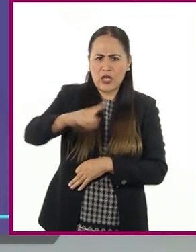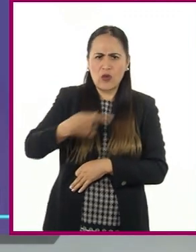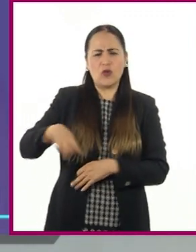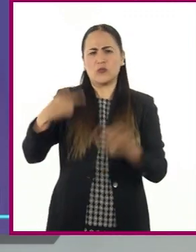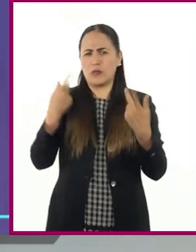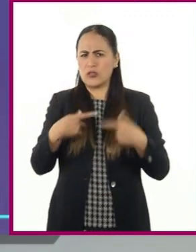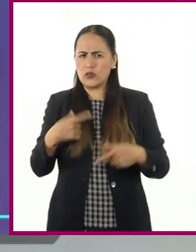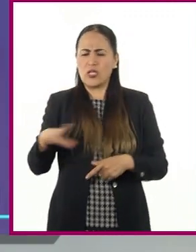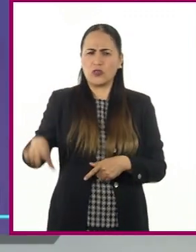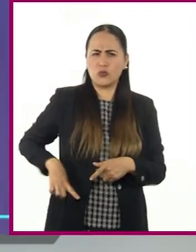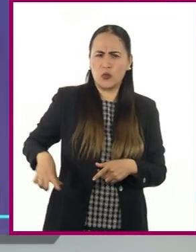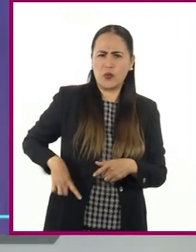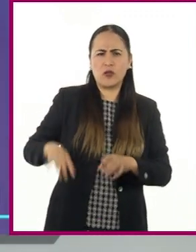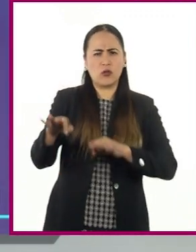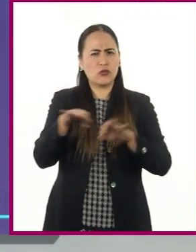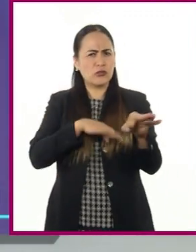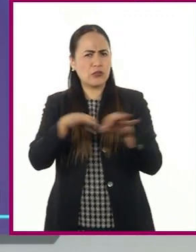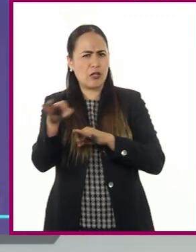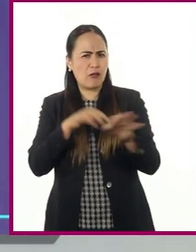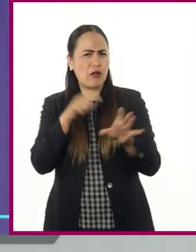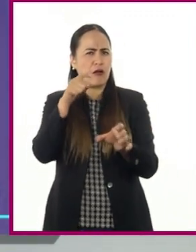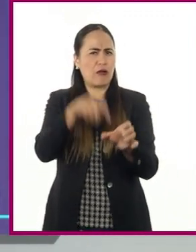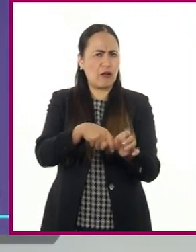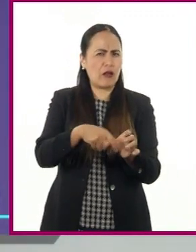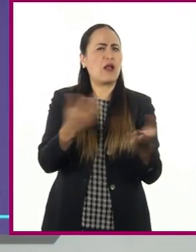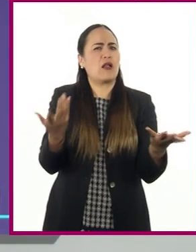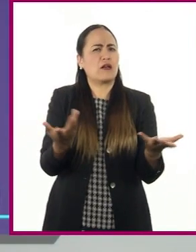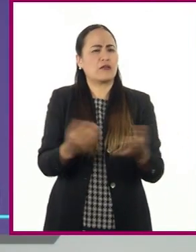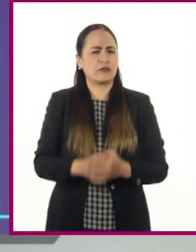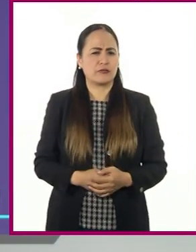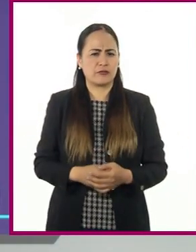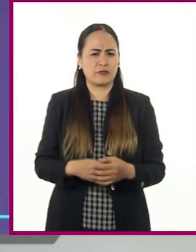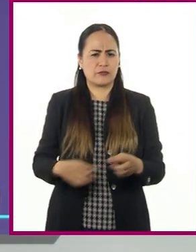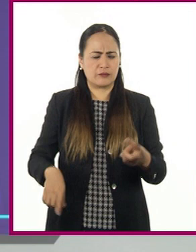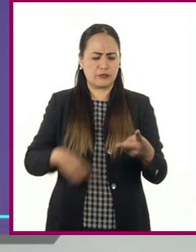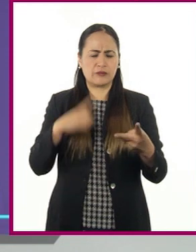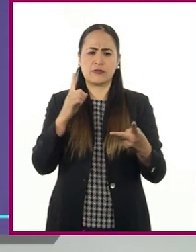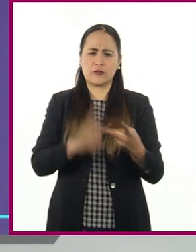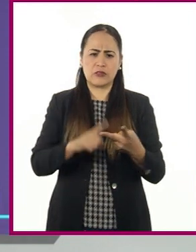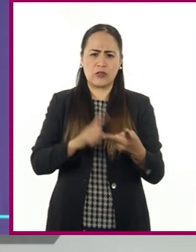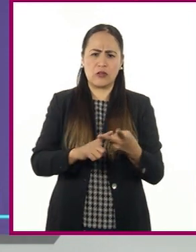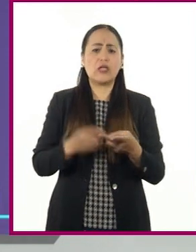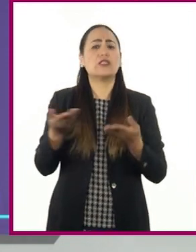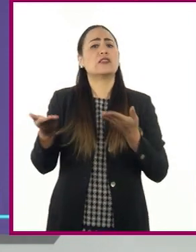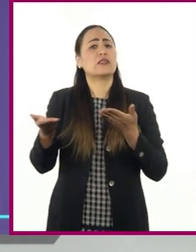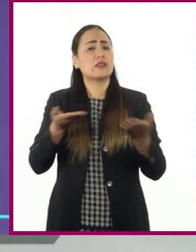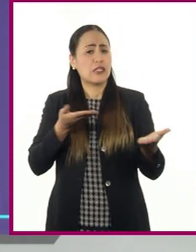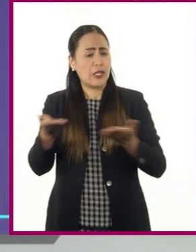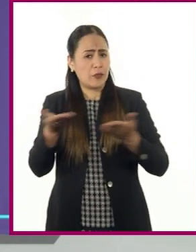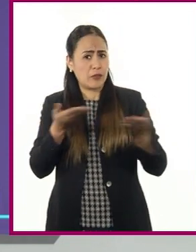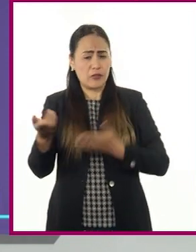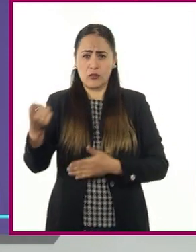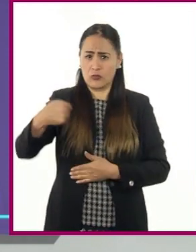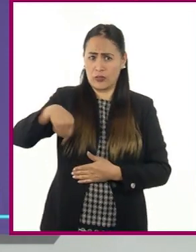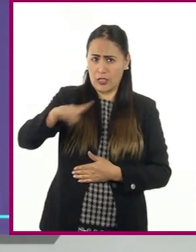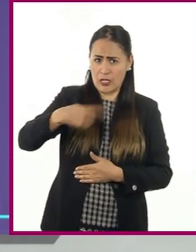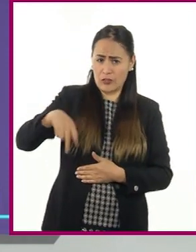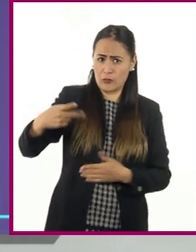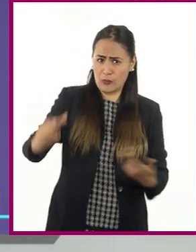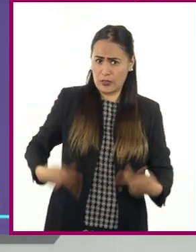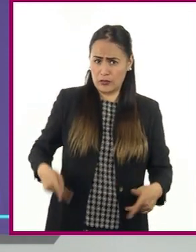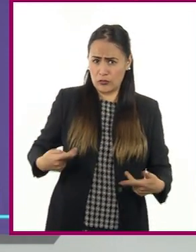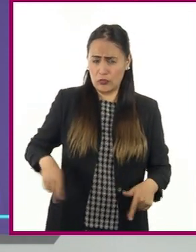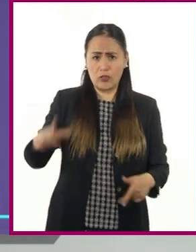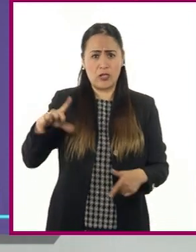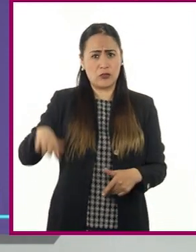servidores públicos en un sistema democrático. ¿Cuáles son los servicios que prestan las servidoras y servidores